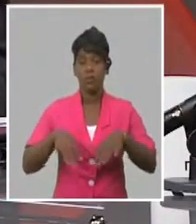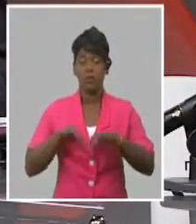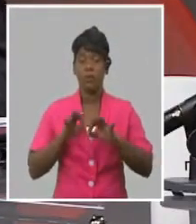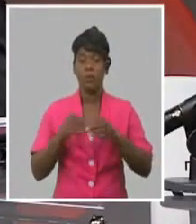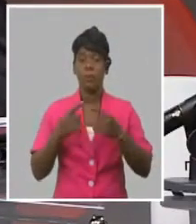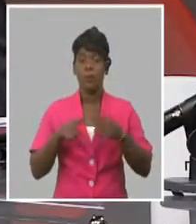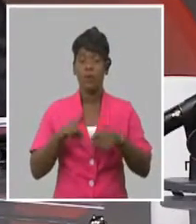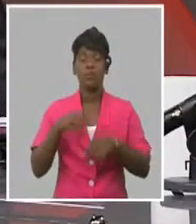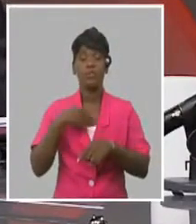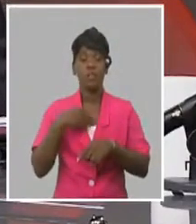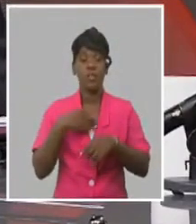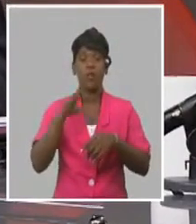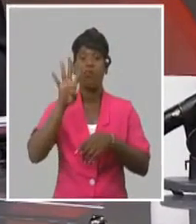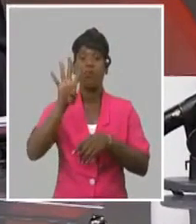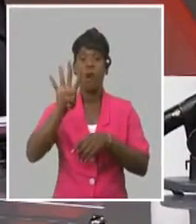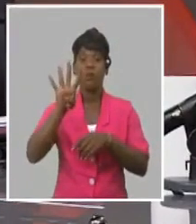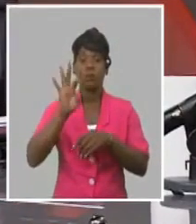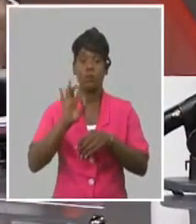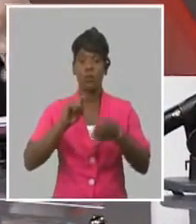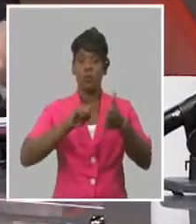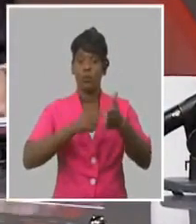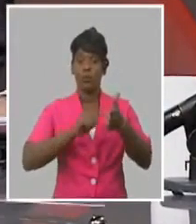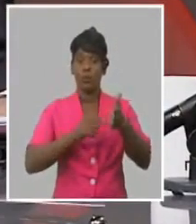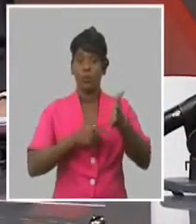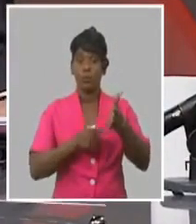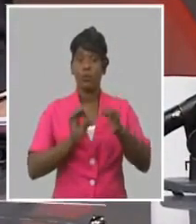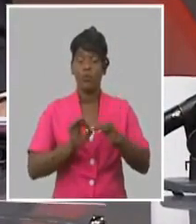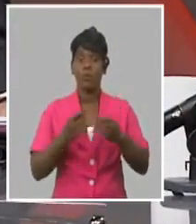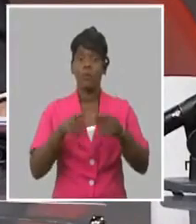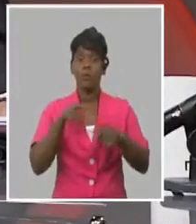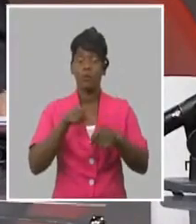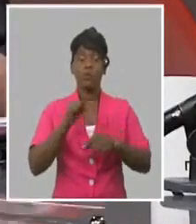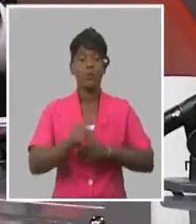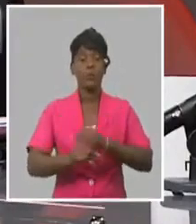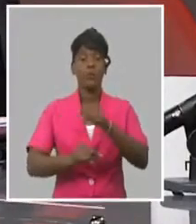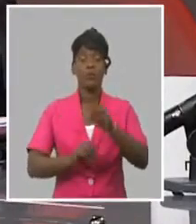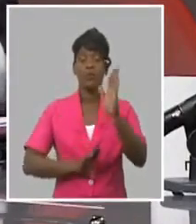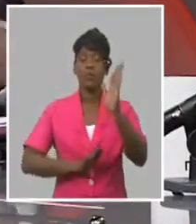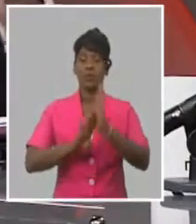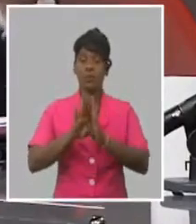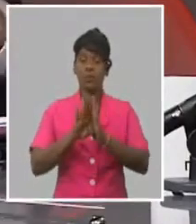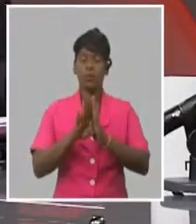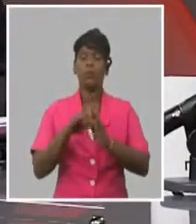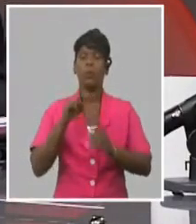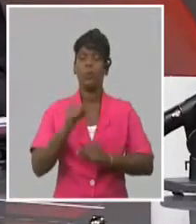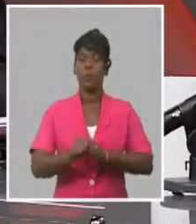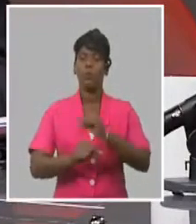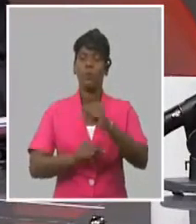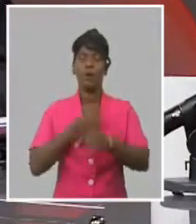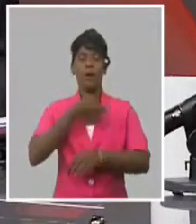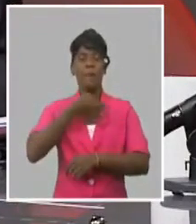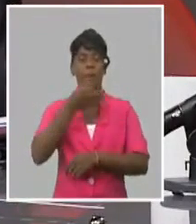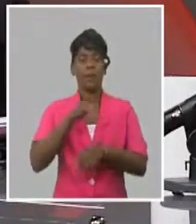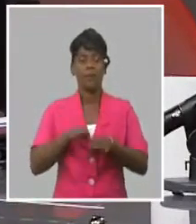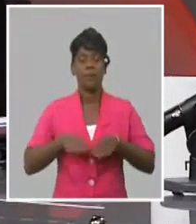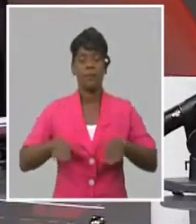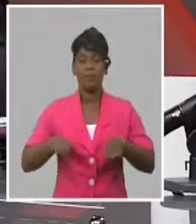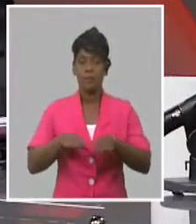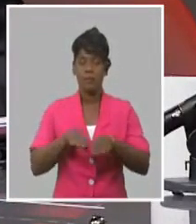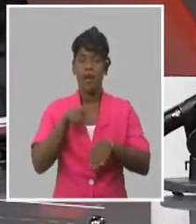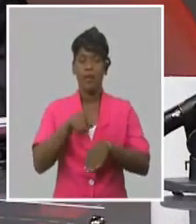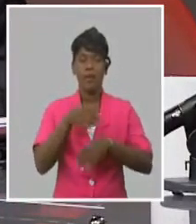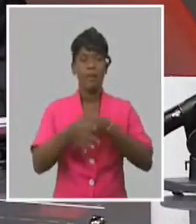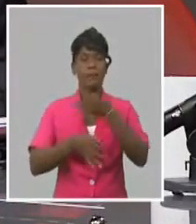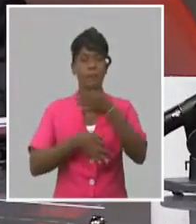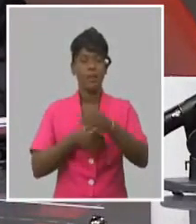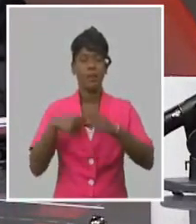tiene cuatro tareas fundamentales y tiene además un proceso de implementación del cual se seguirá ampliando en otros